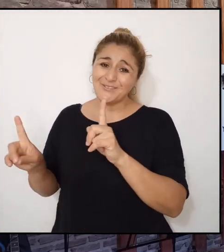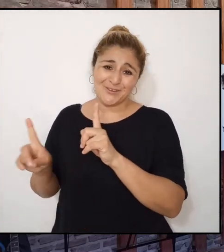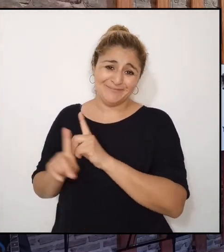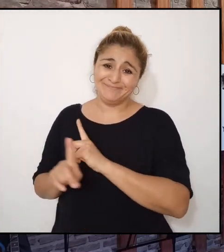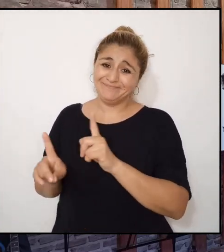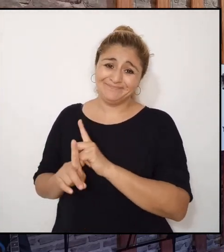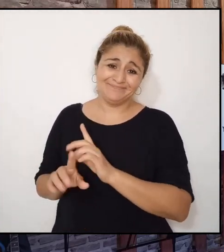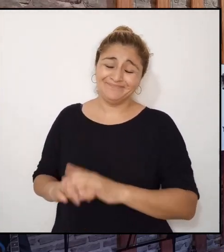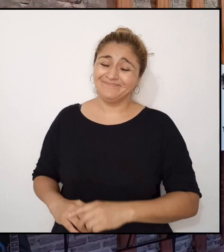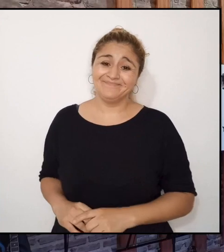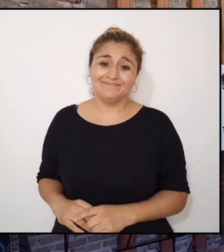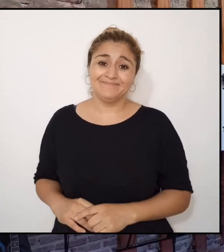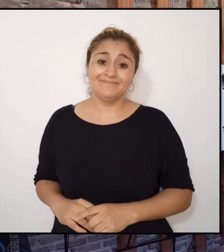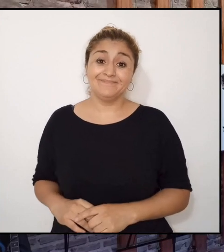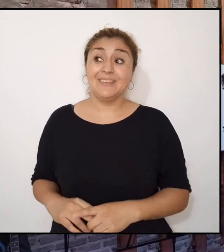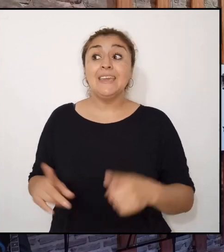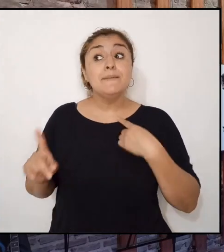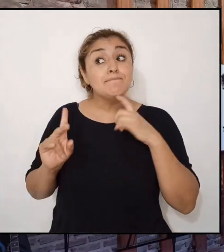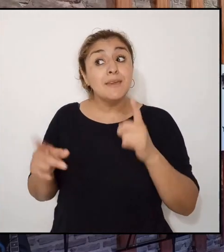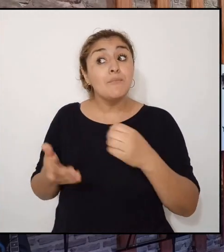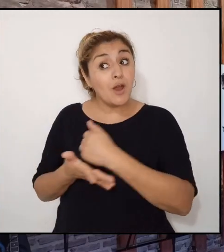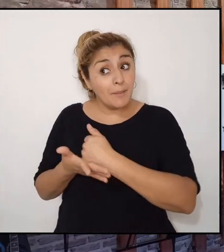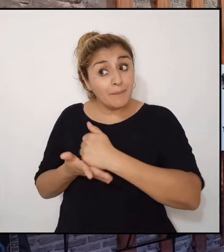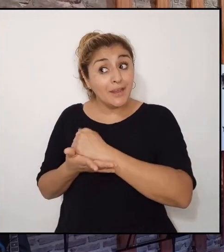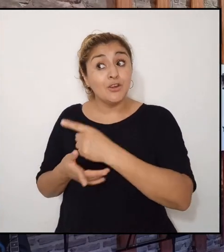Y espero que yo no sea el tuyo.